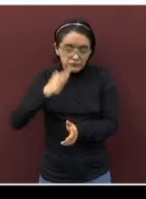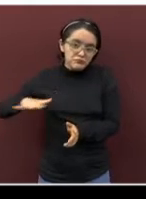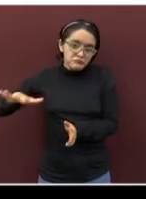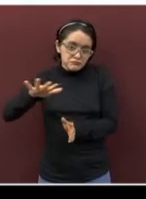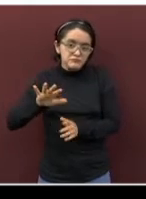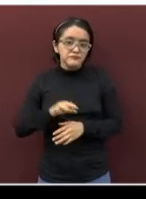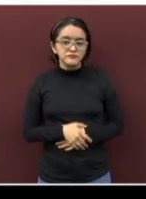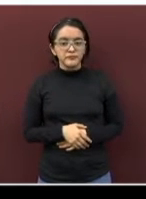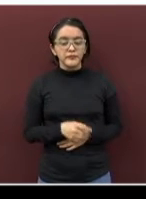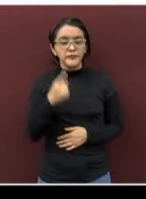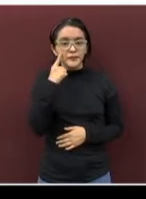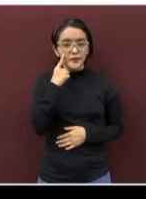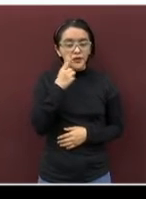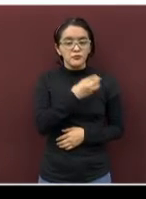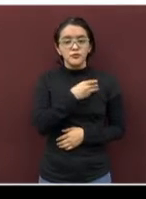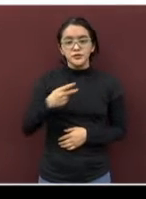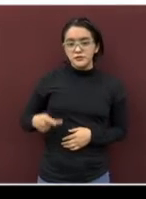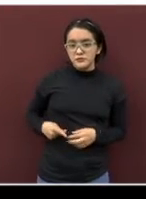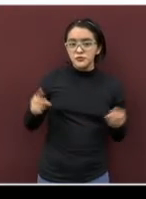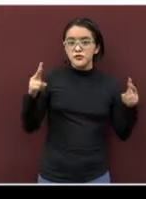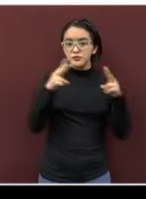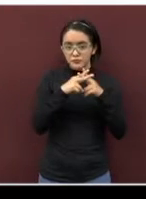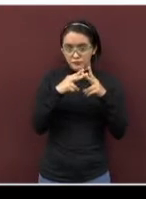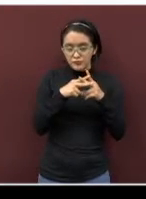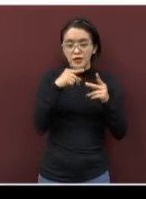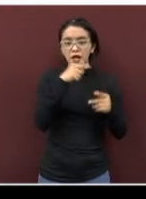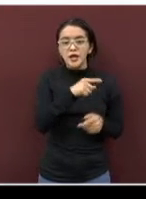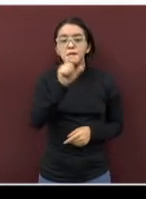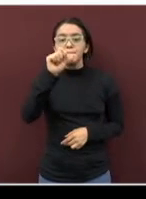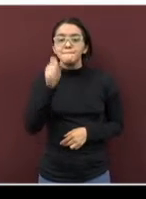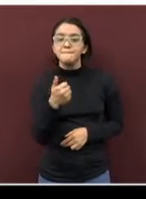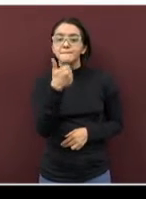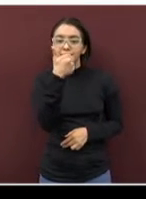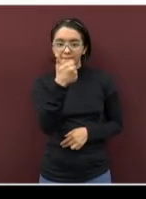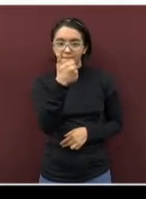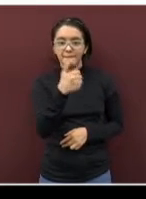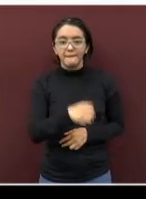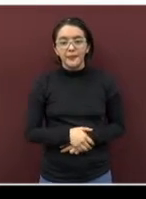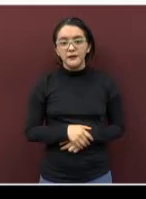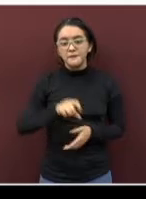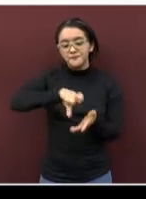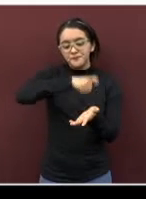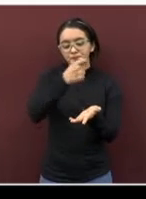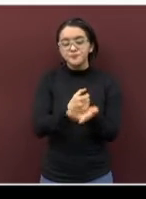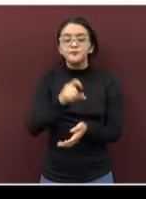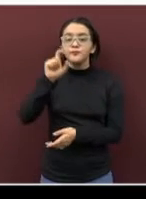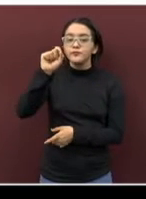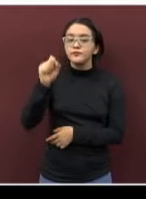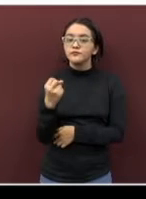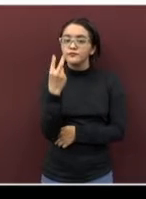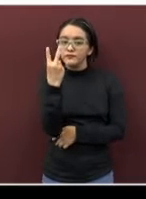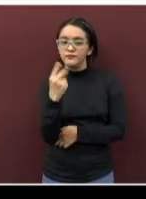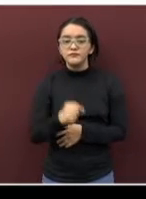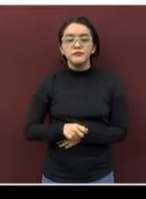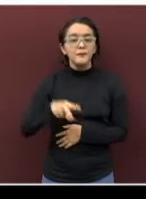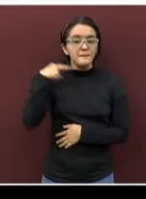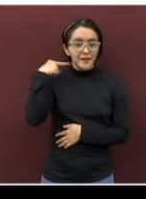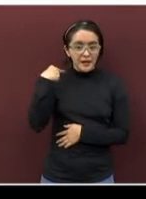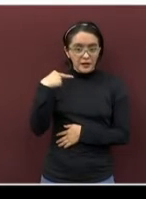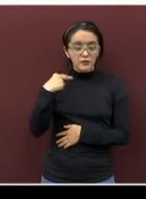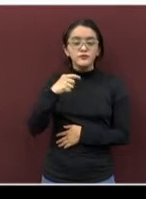de poza rica presenta ahora 26 casos el de xalapa 22 veracruz